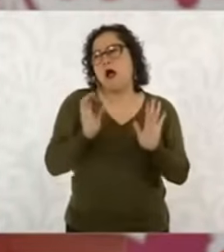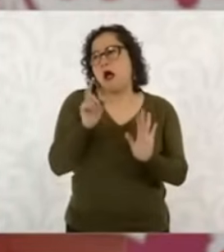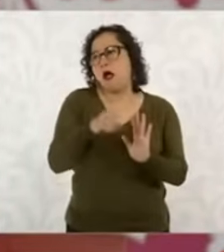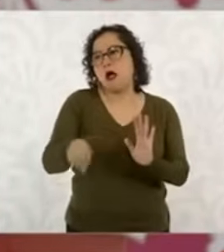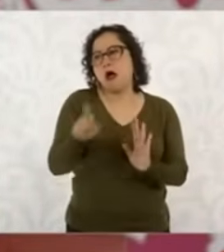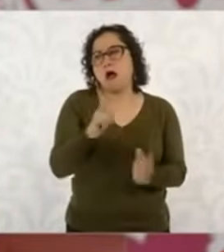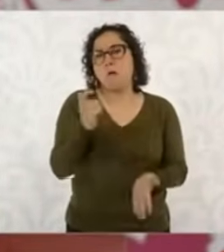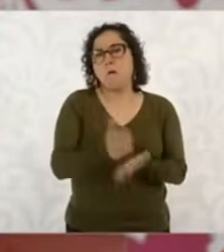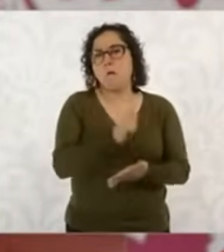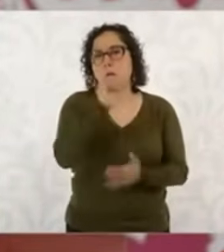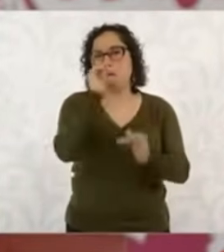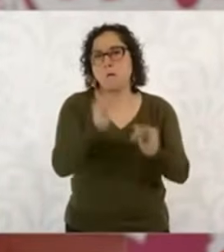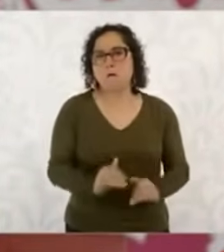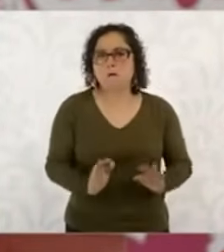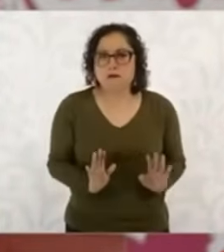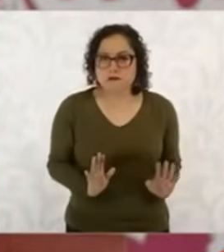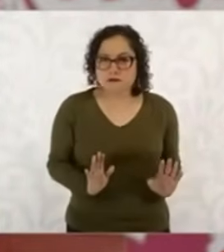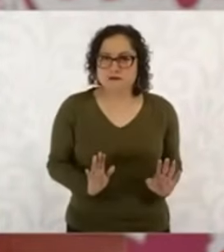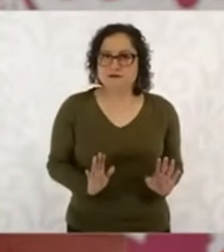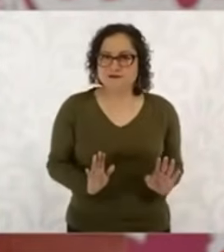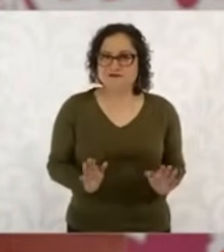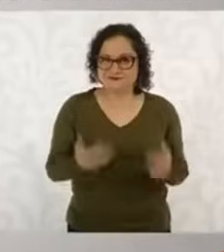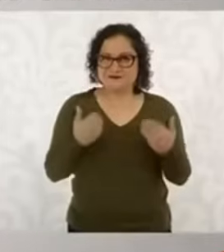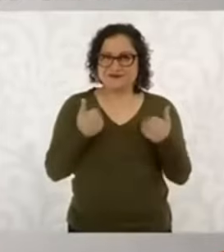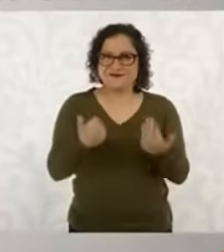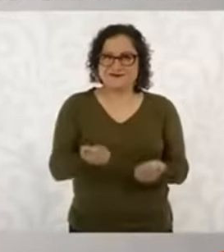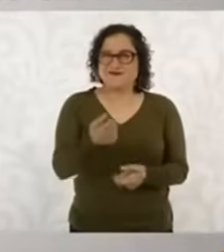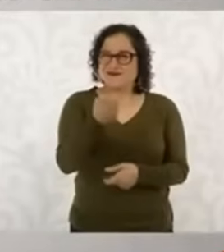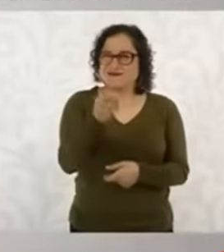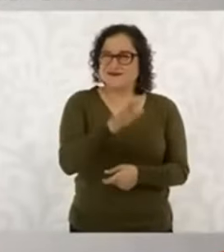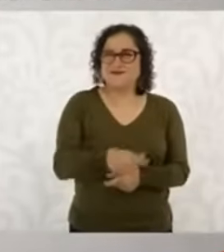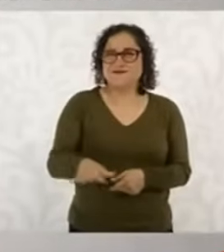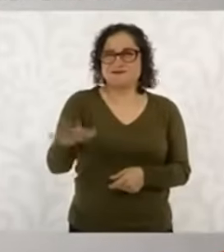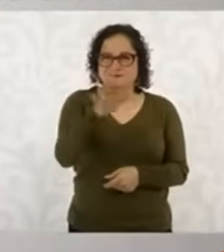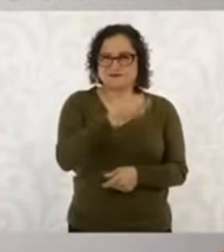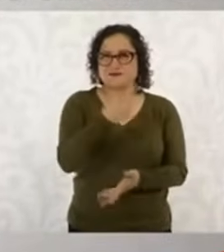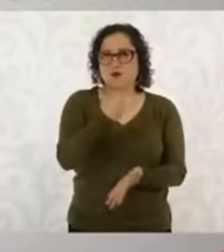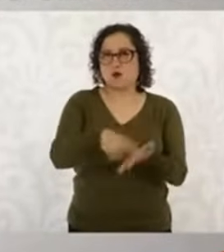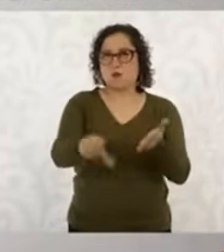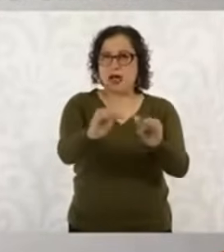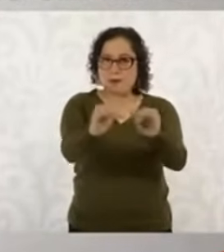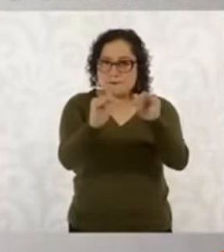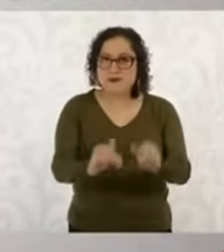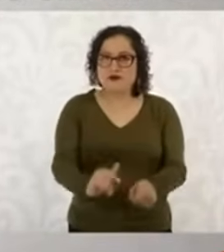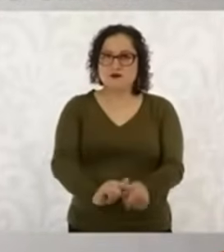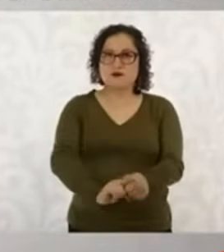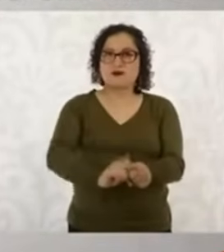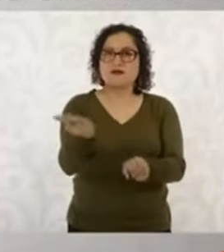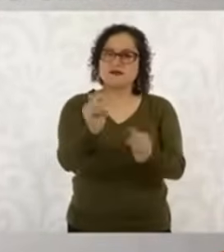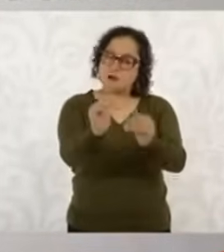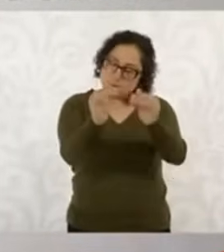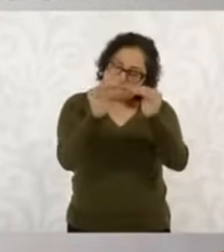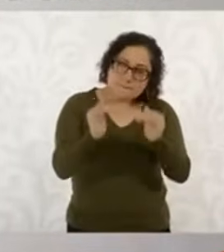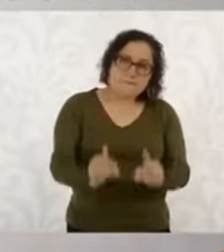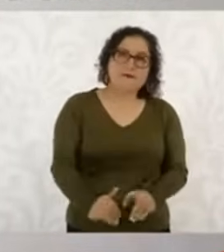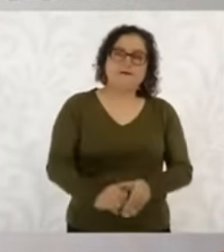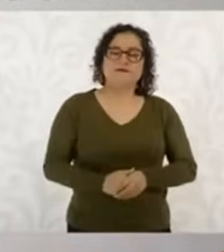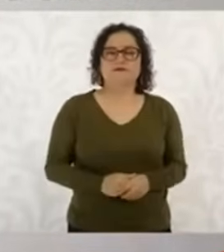Sí, que se deje de consumir una lata al mes. Si tomamos un refresco diario. O